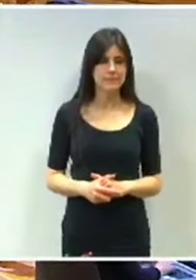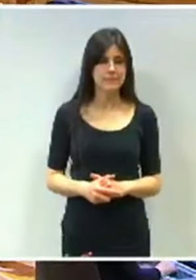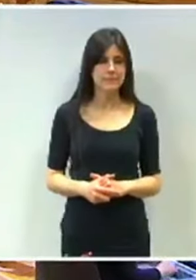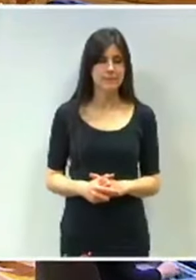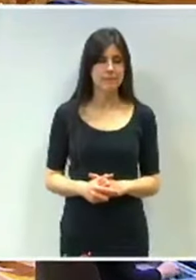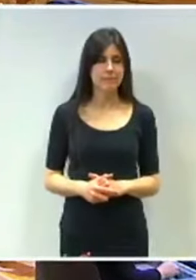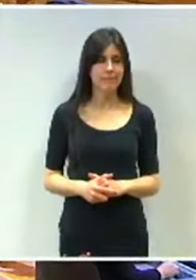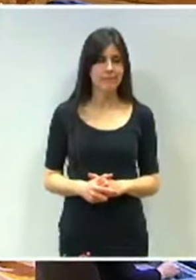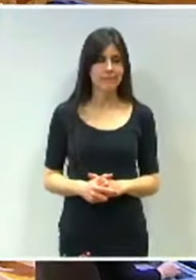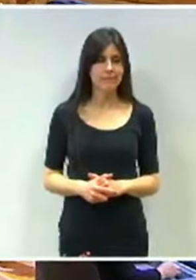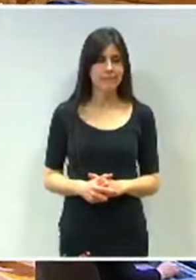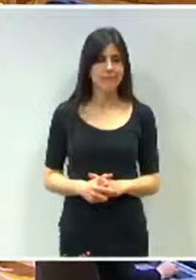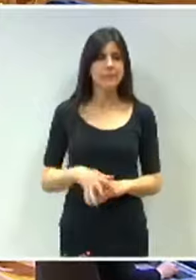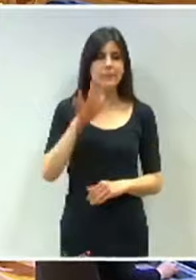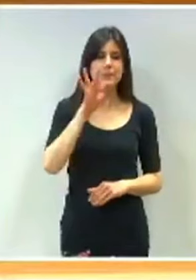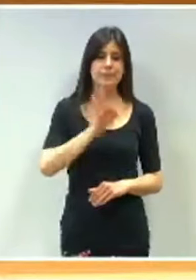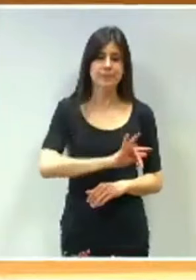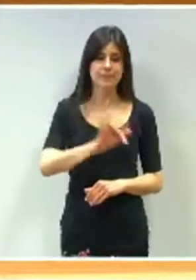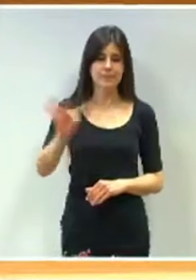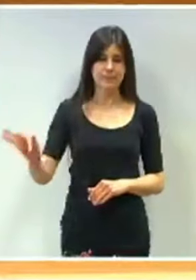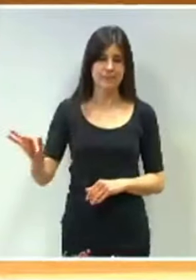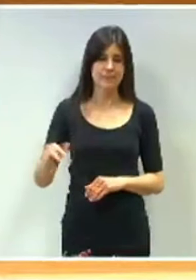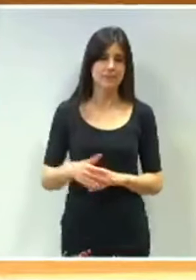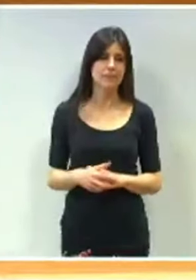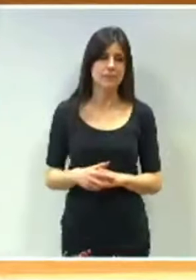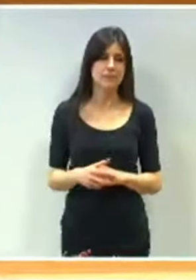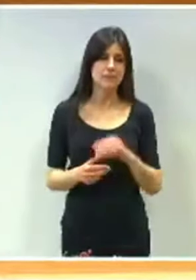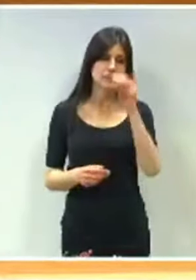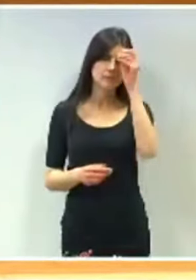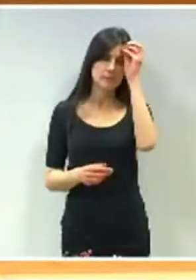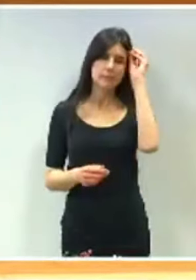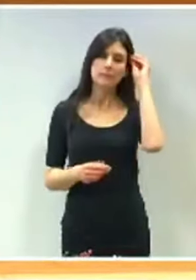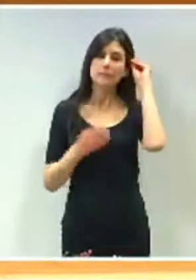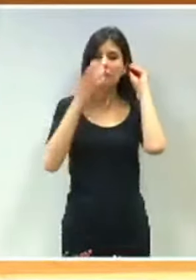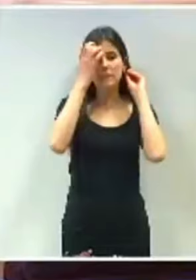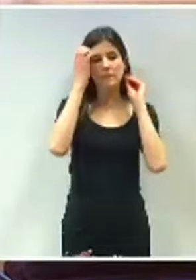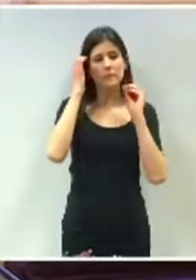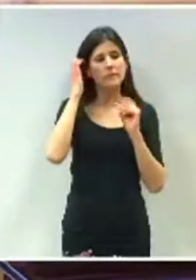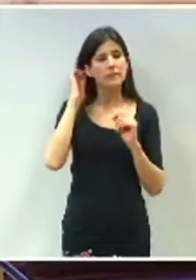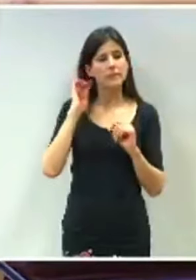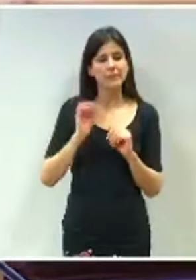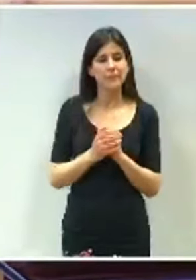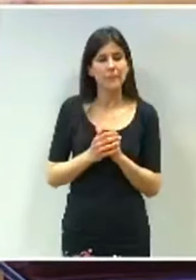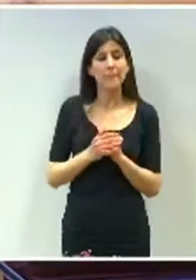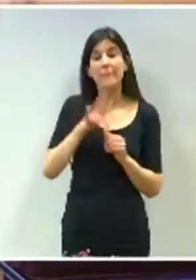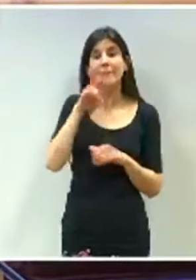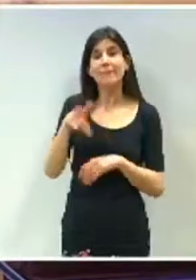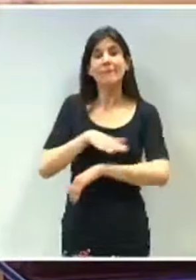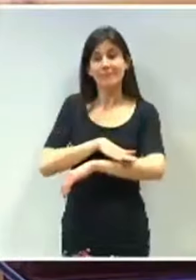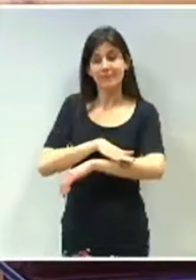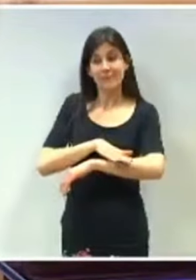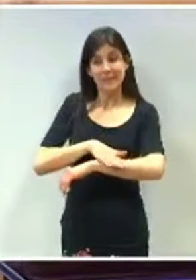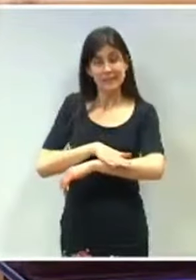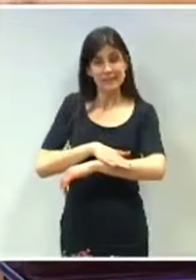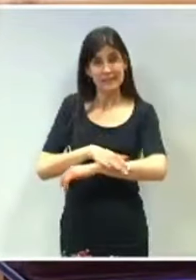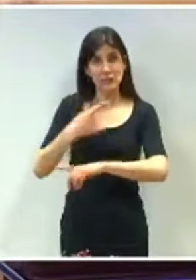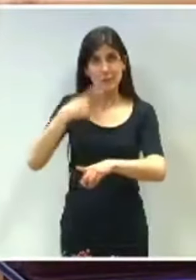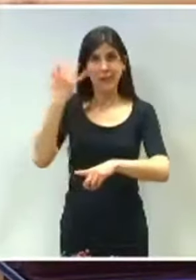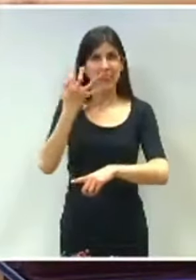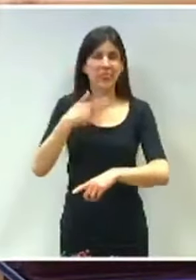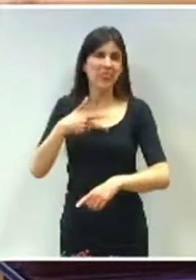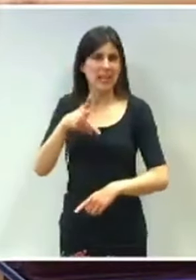gracias senadora Gómez Enrique tiene la palabra señor dcho a saber y la